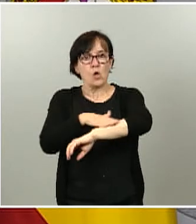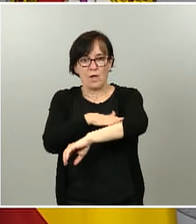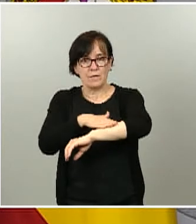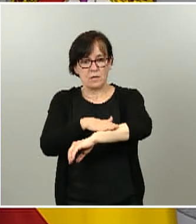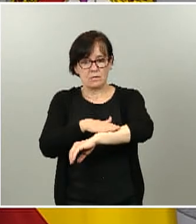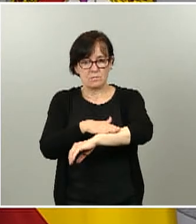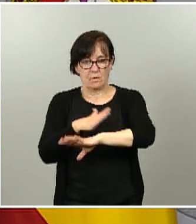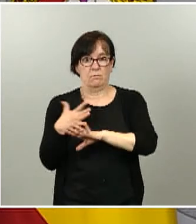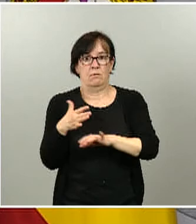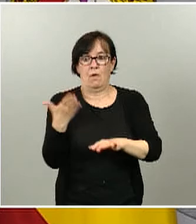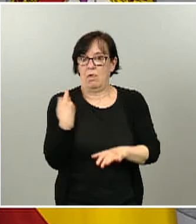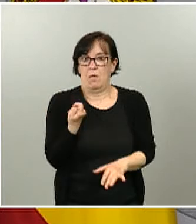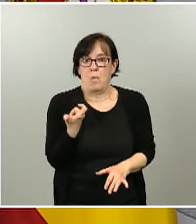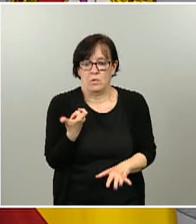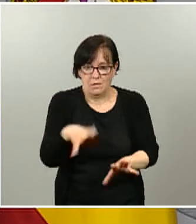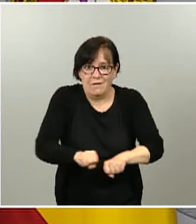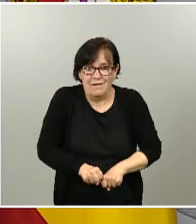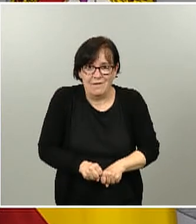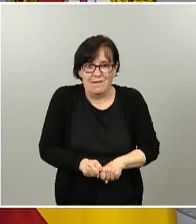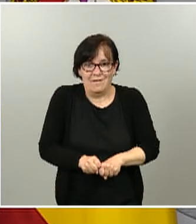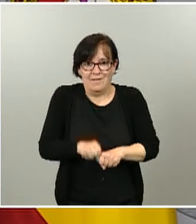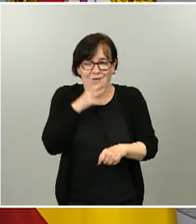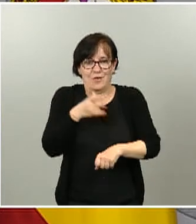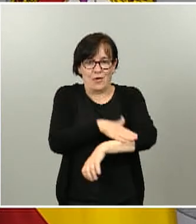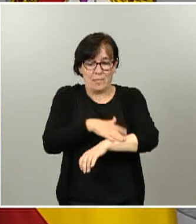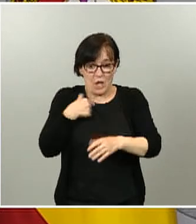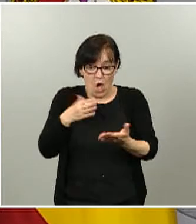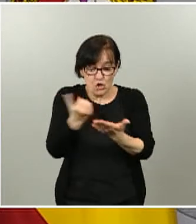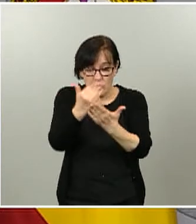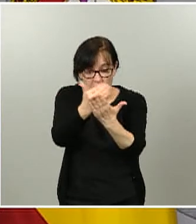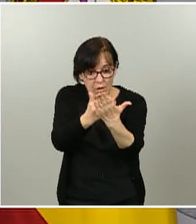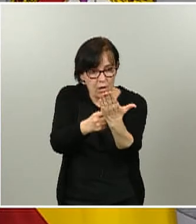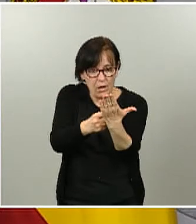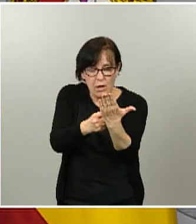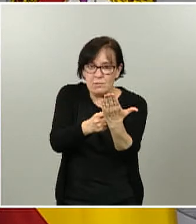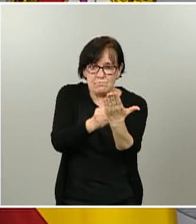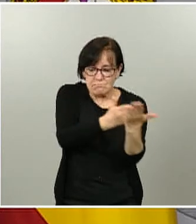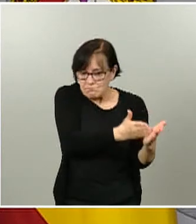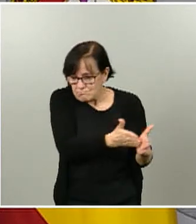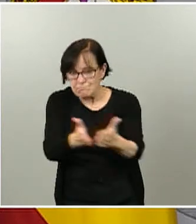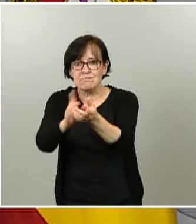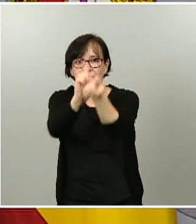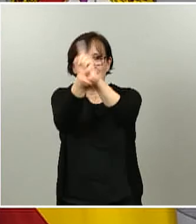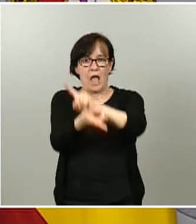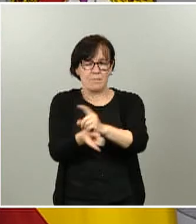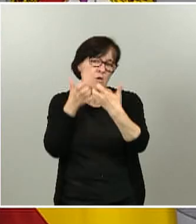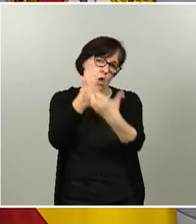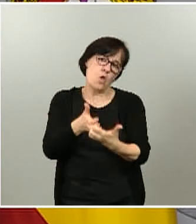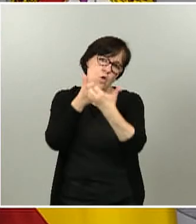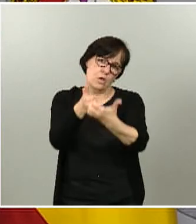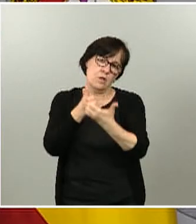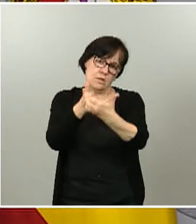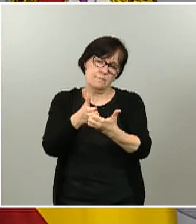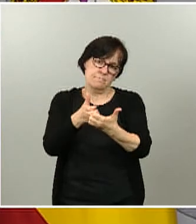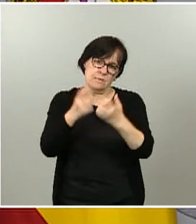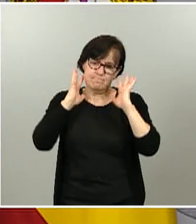la Moncloa, en donde toda su hoja de ruta se ha orientado a luchar contra todo, con todos sus elementos contra esta